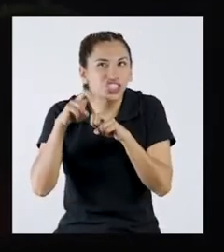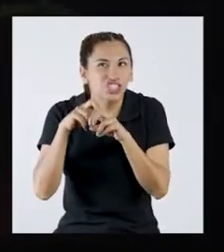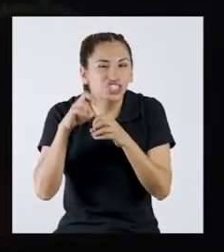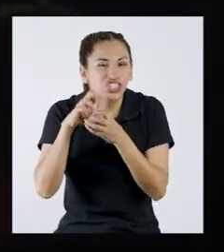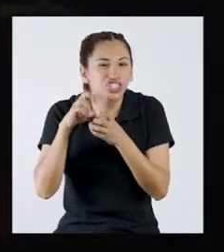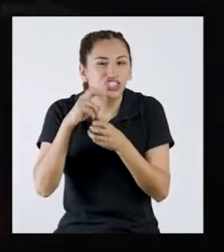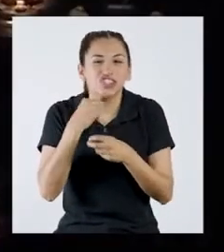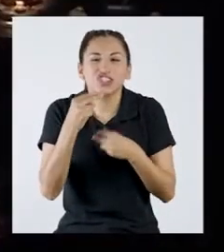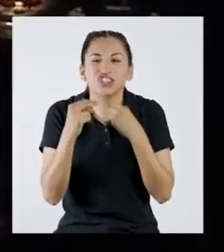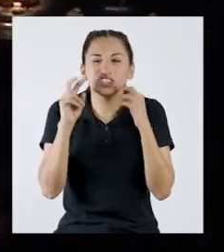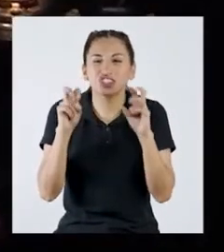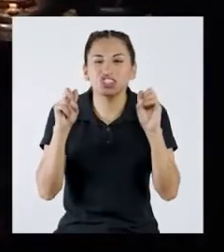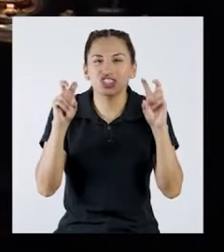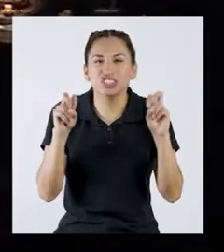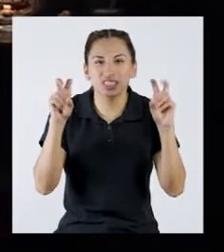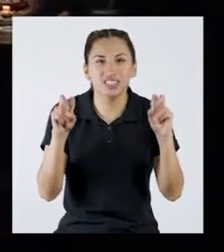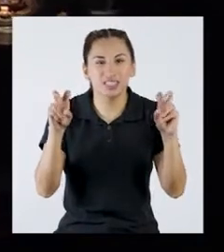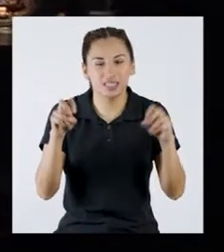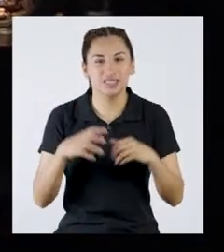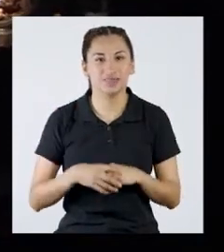como el roe.